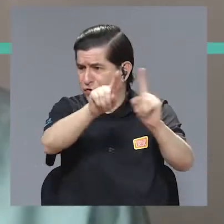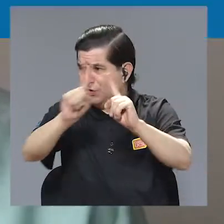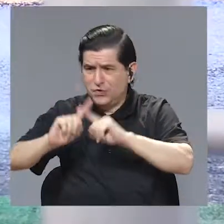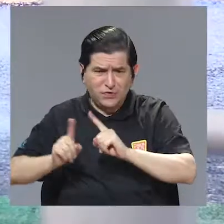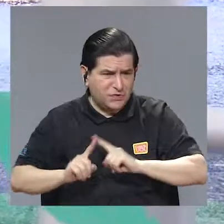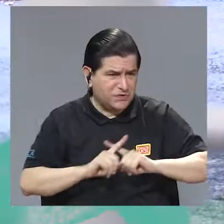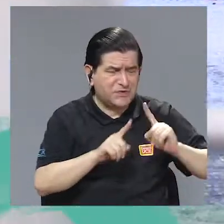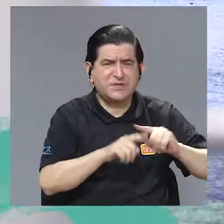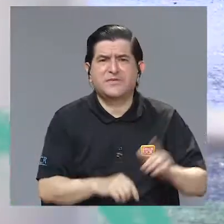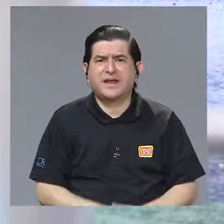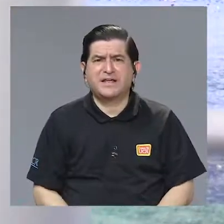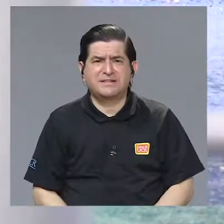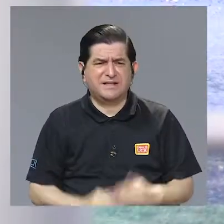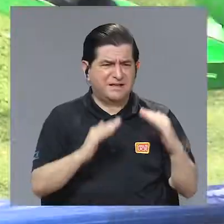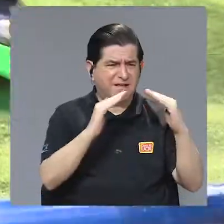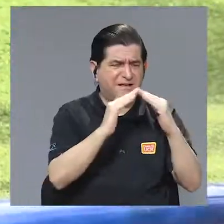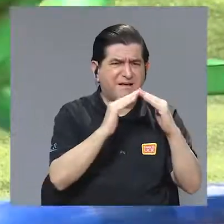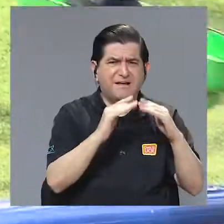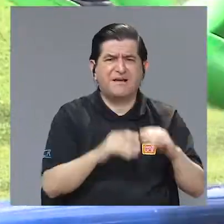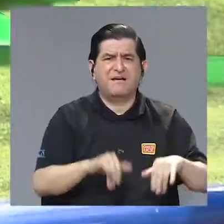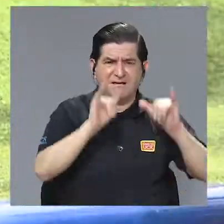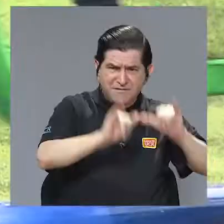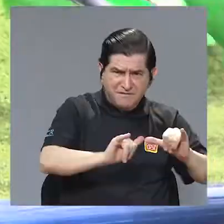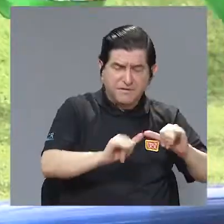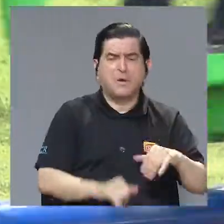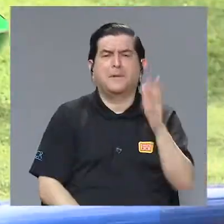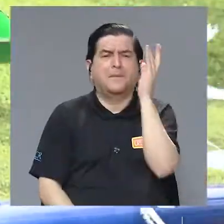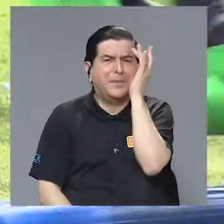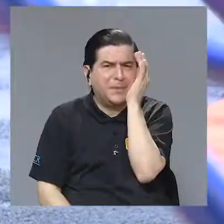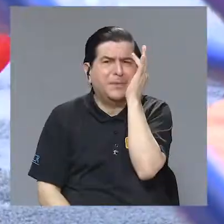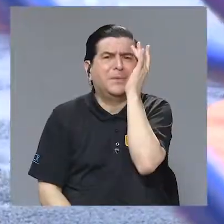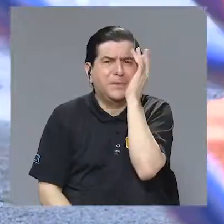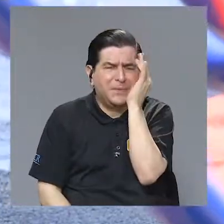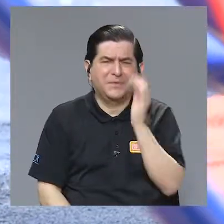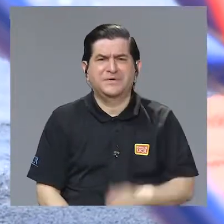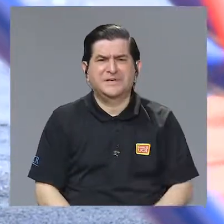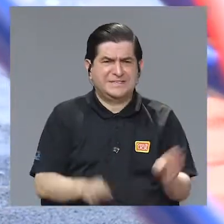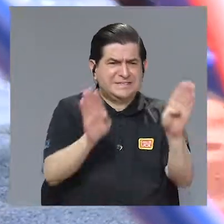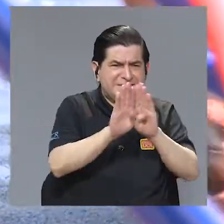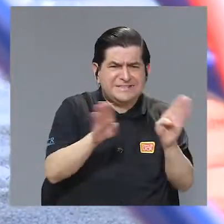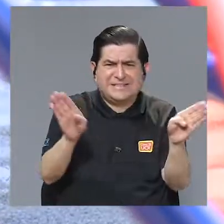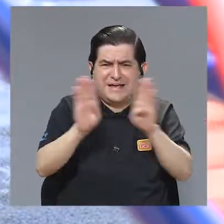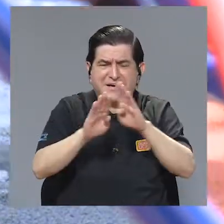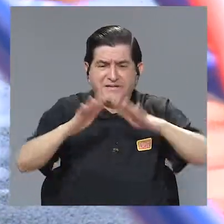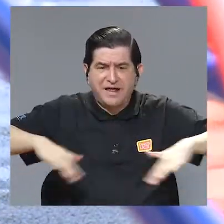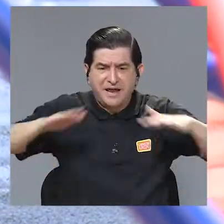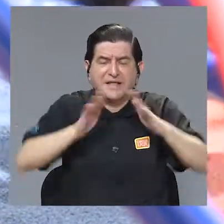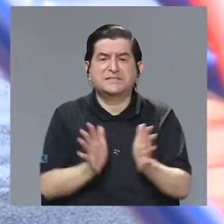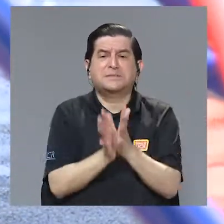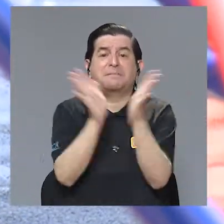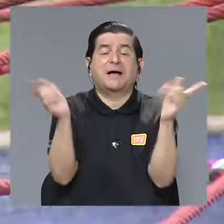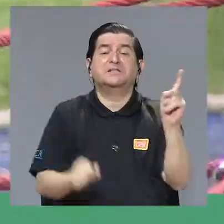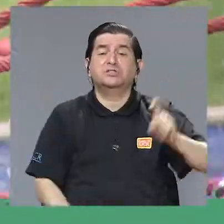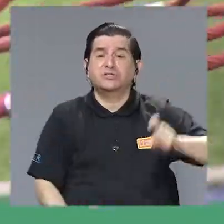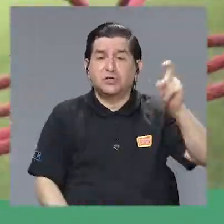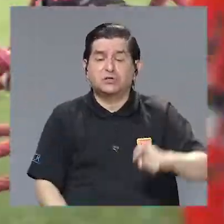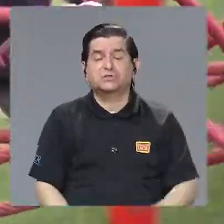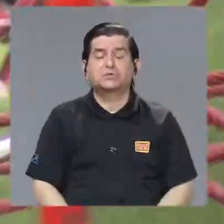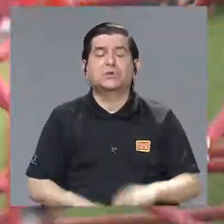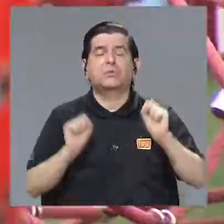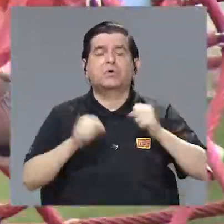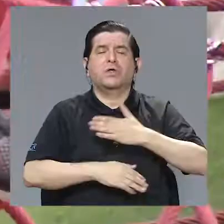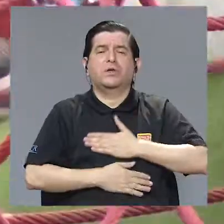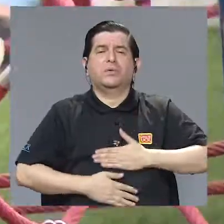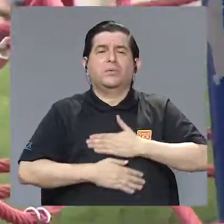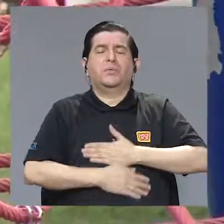los diferentes grados de confinamiento que han habido. Ha sido muy preocupante el cierre de espacios públicos tan necesarios para